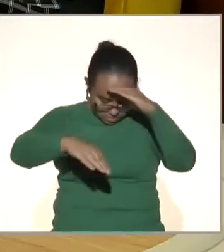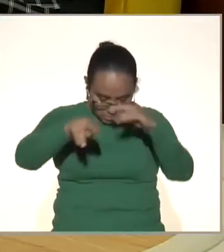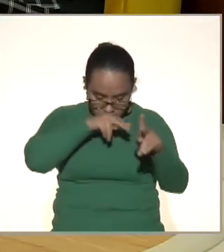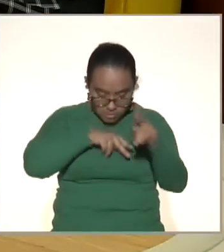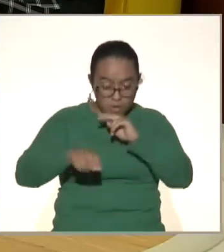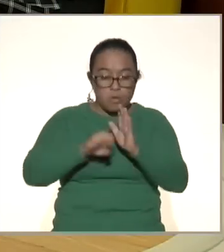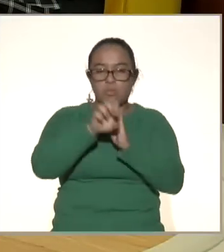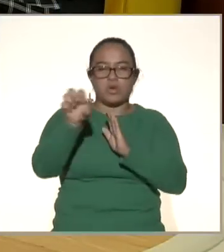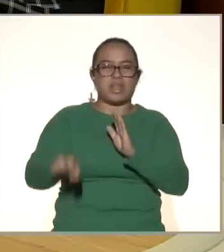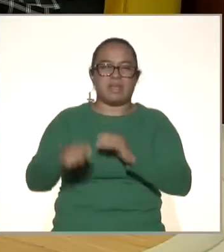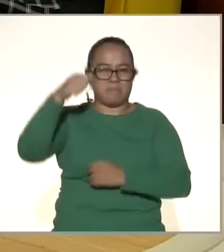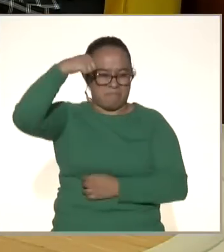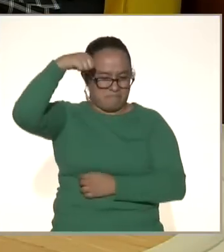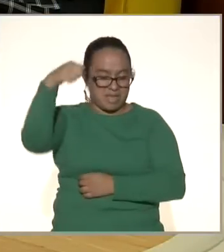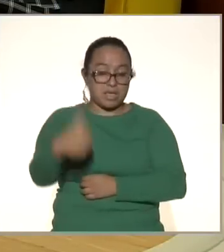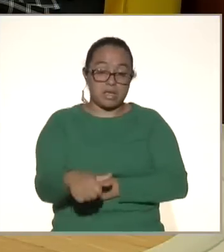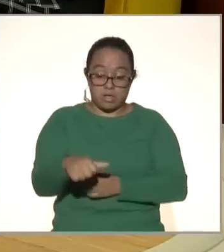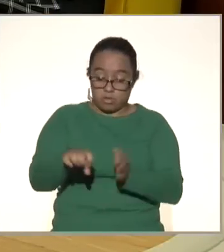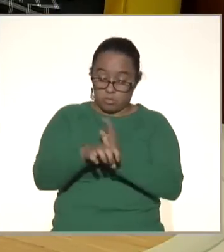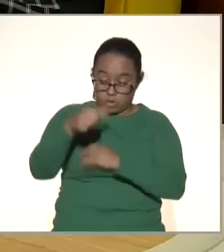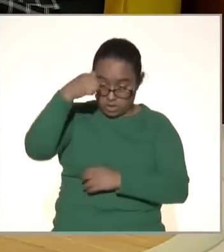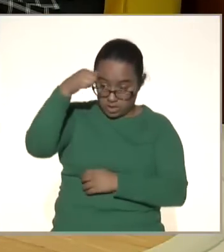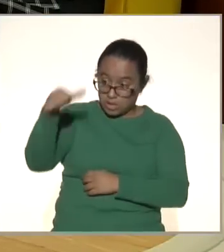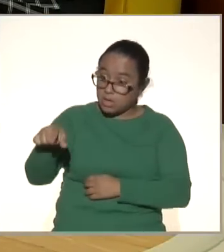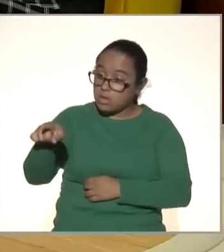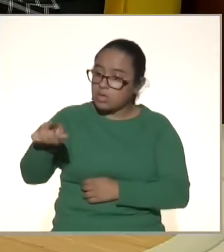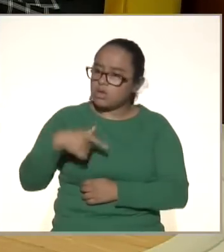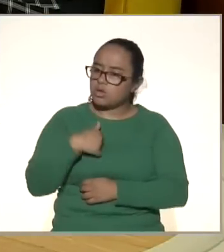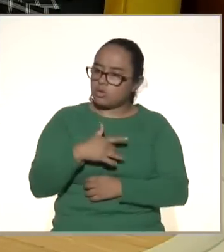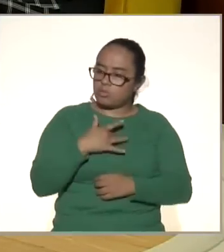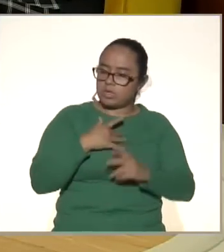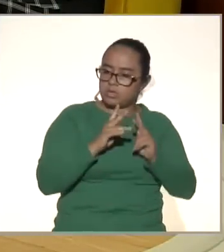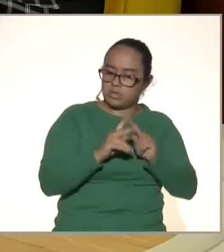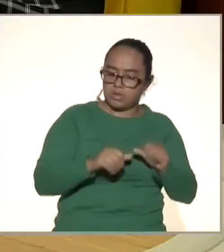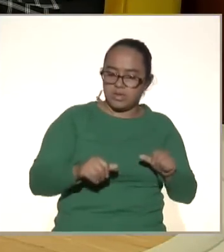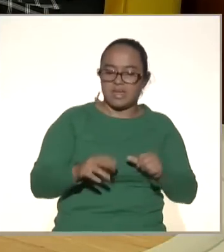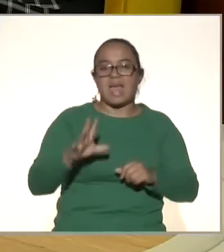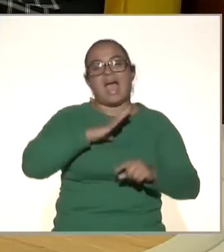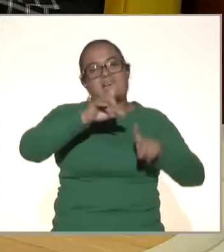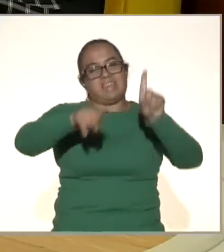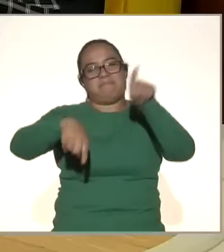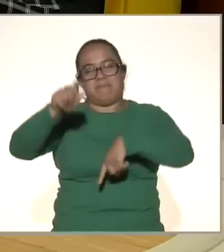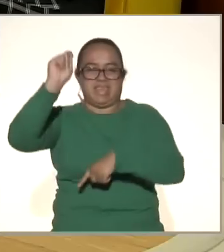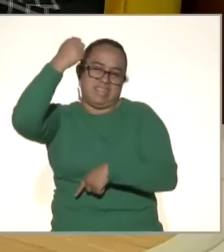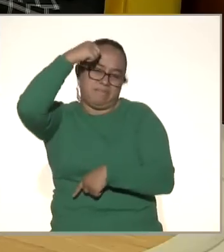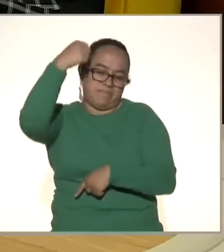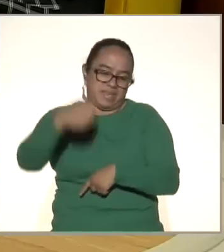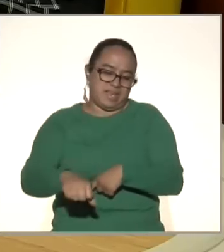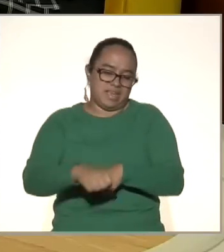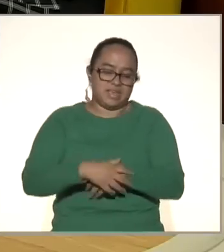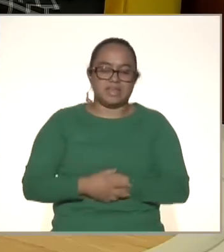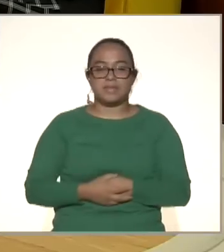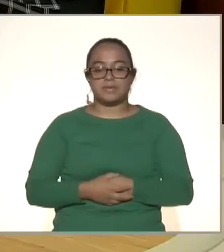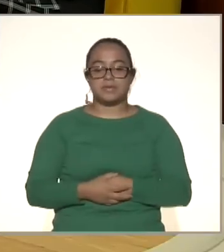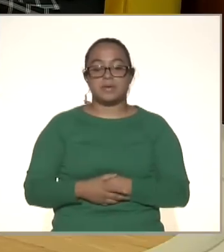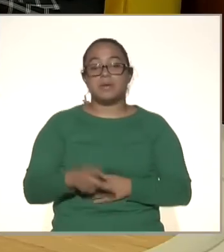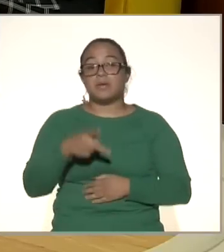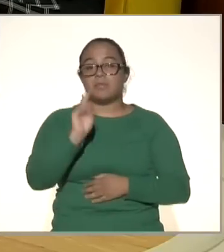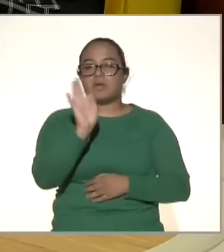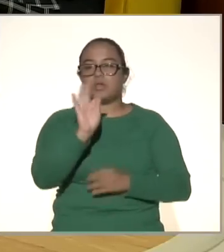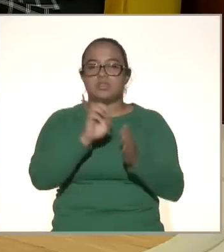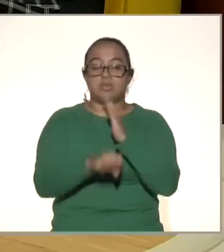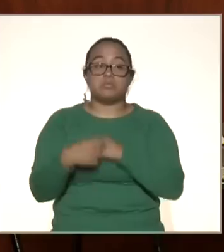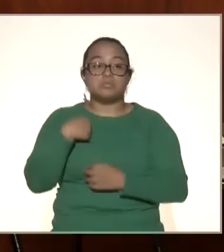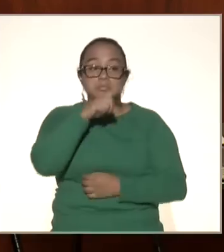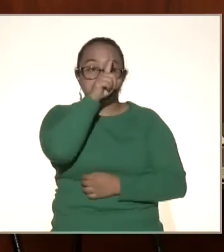vez que alguien peca, te quitas tu paz. Bueno, hay de pecados a pecados, ¿eh? Sí, claro, pero bueno, pero digamos, ¿no? Si yo